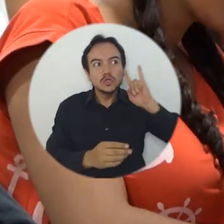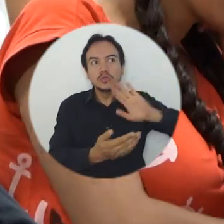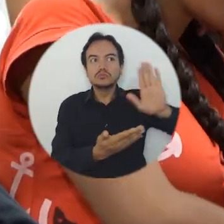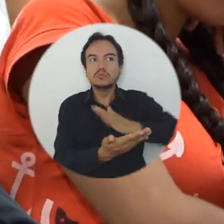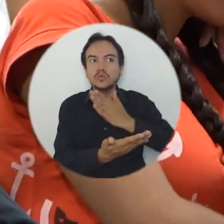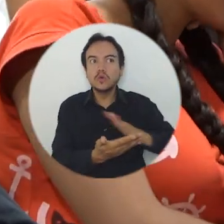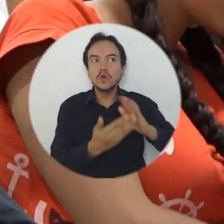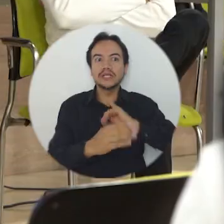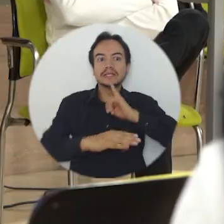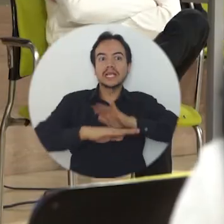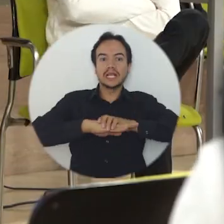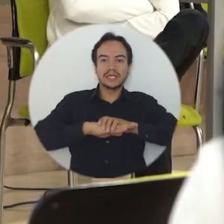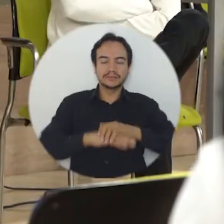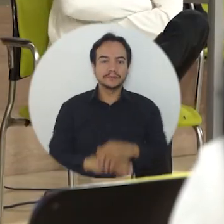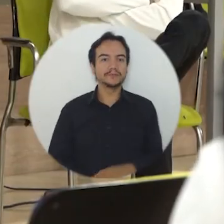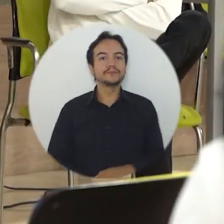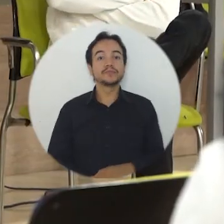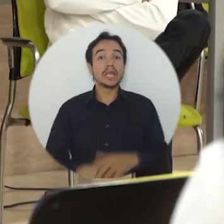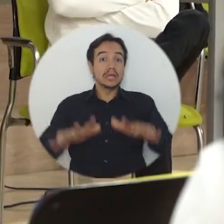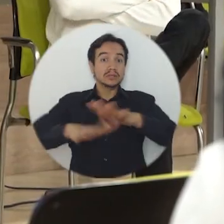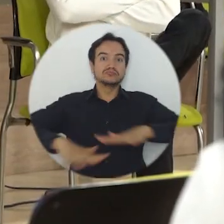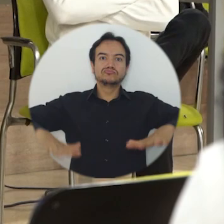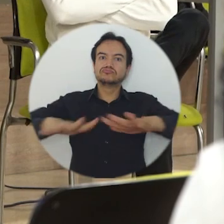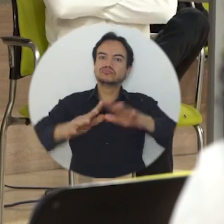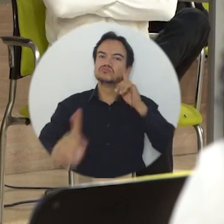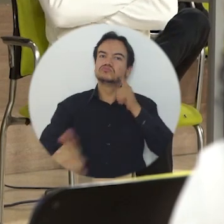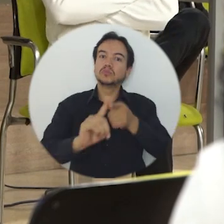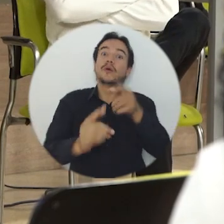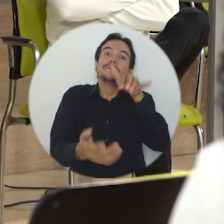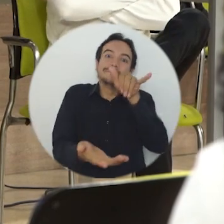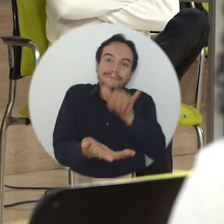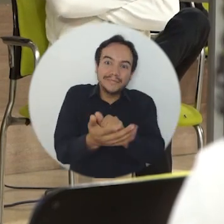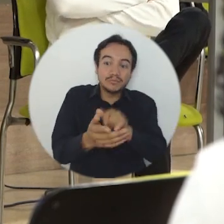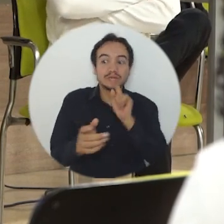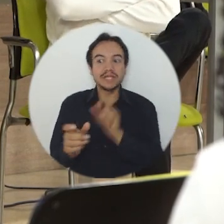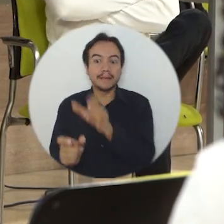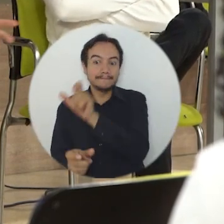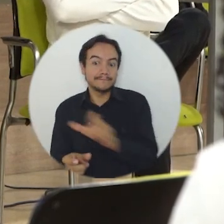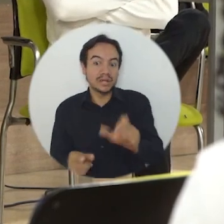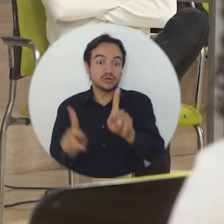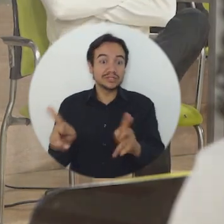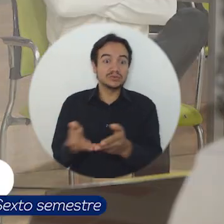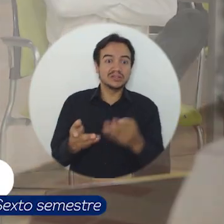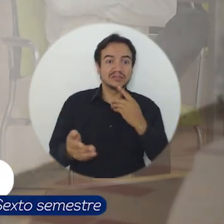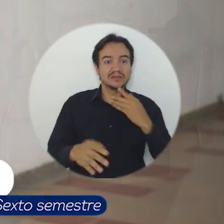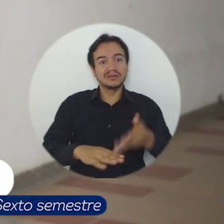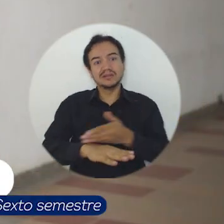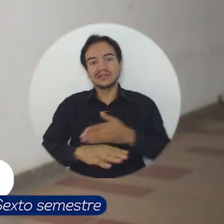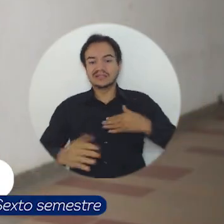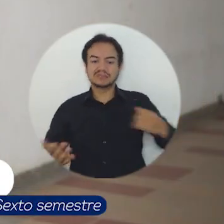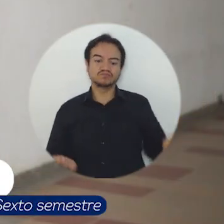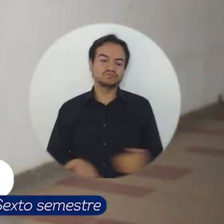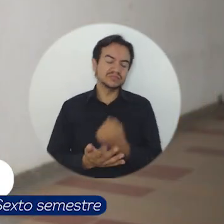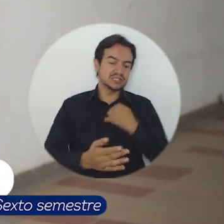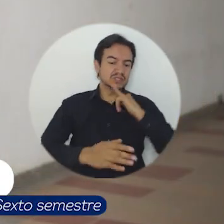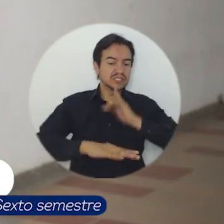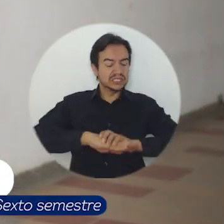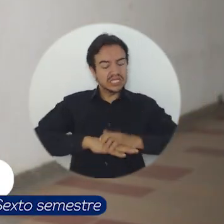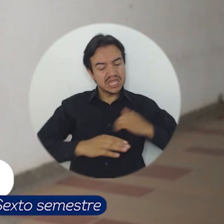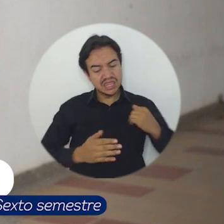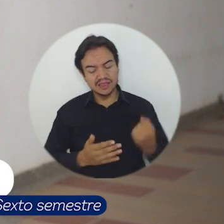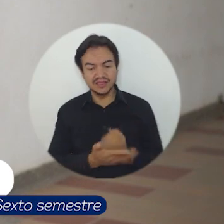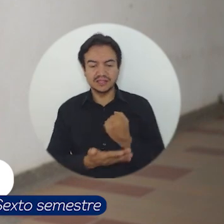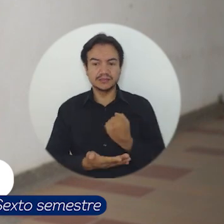vean películas. Estos espacios sirven para eso, para que esos estudiantes que de pronto no tuvieron